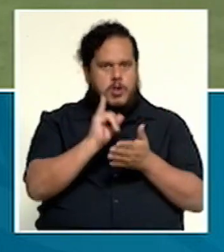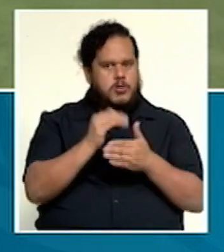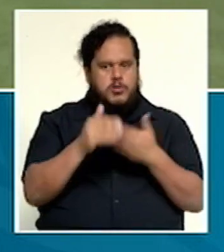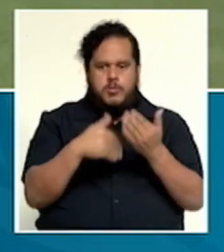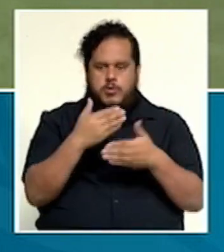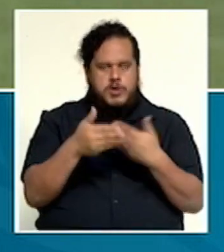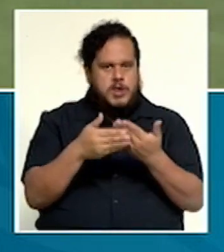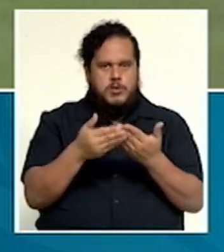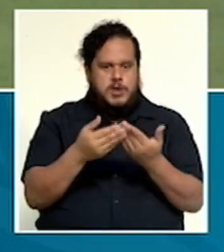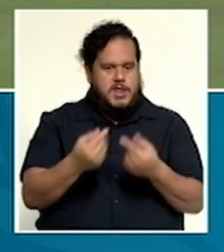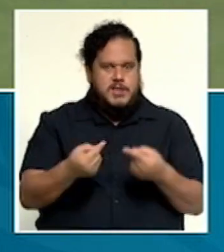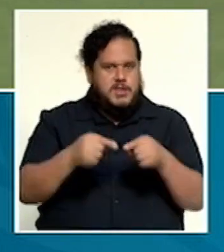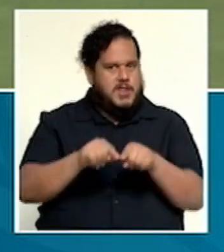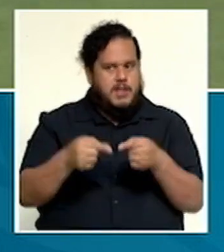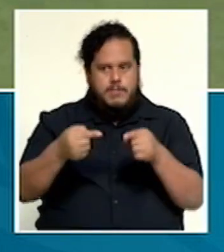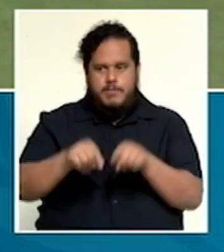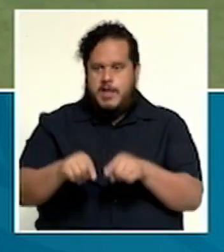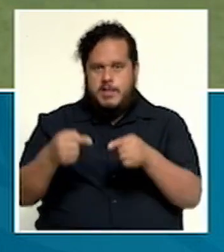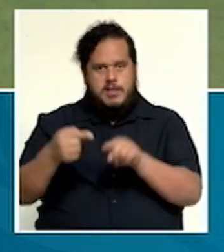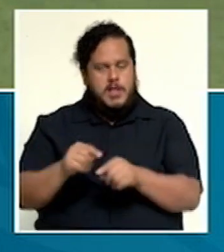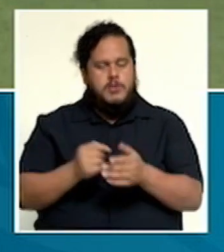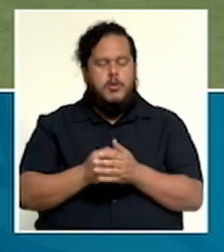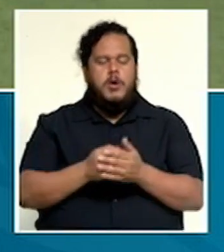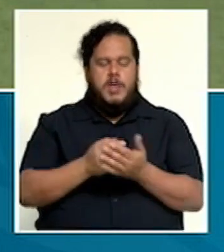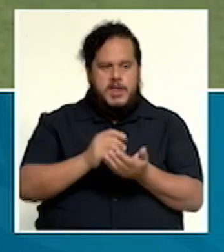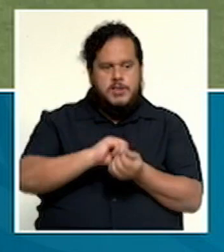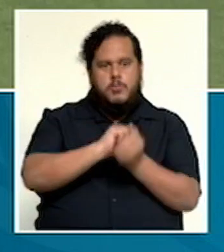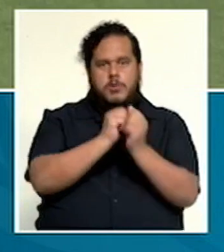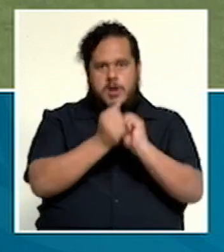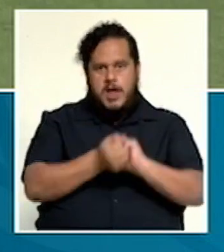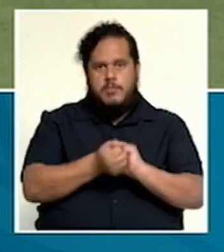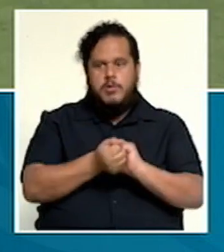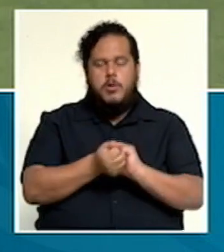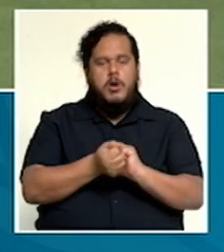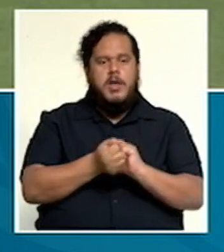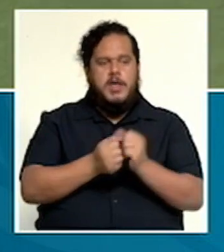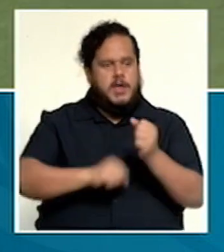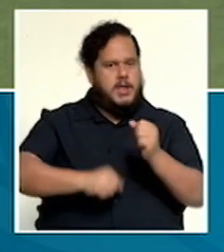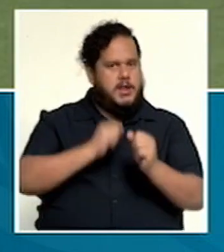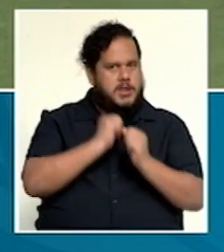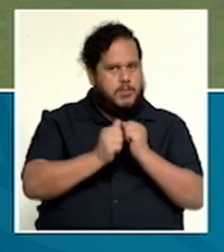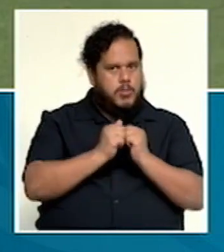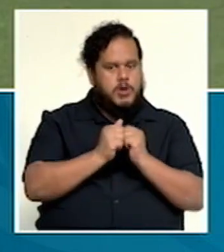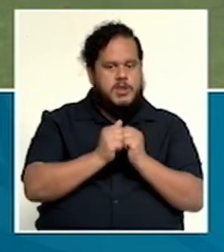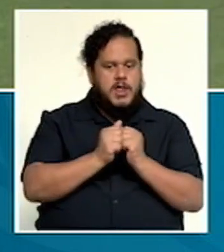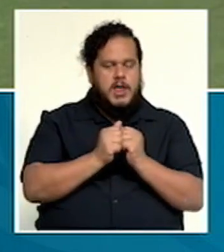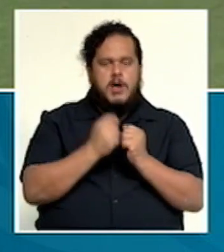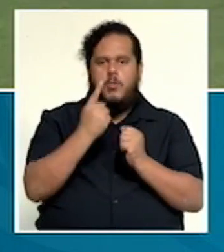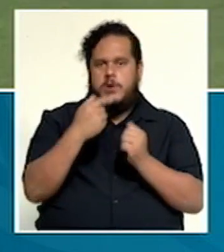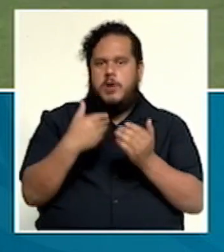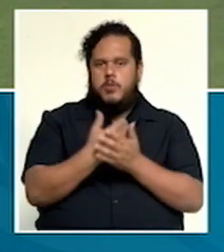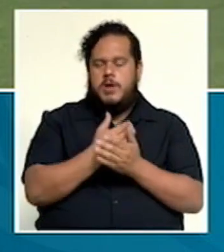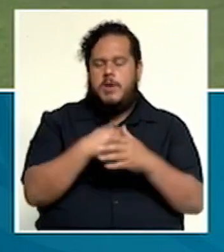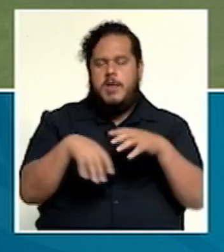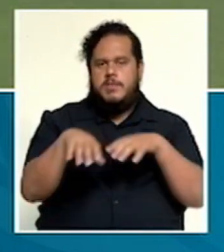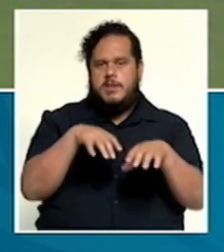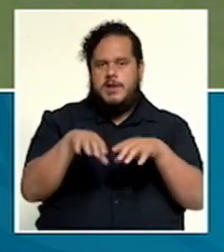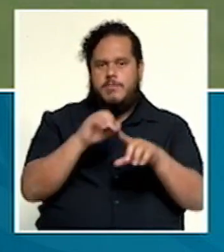dando, es parte de la transformación en el deporte que se corresponde a una nueva dinámica social.